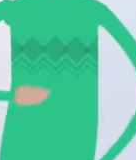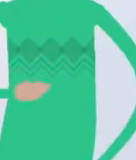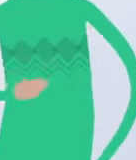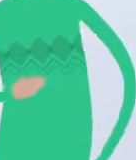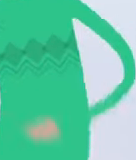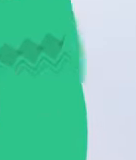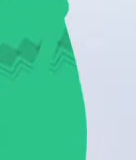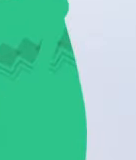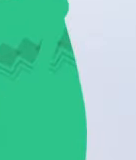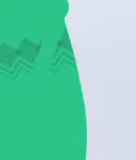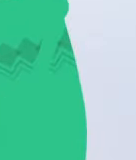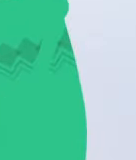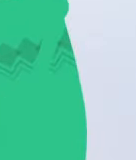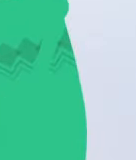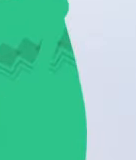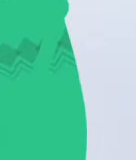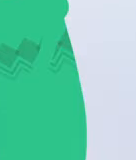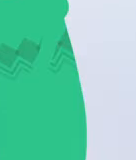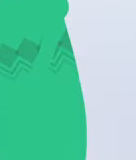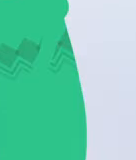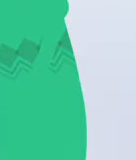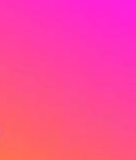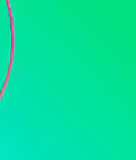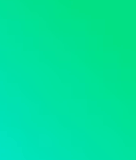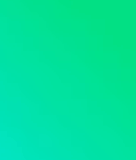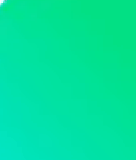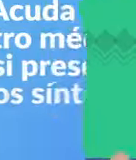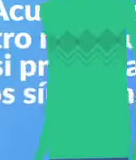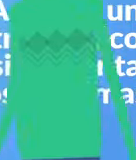pérdida del olfato o del gusto.